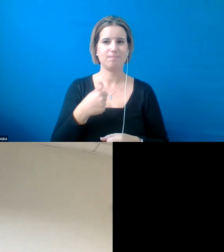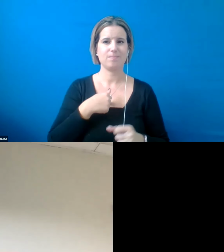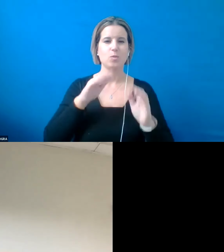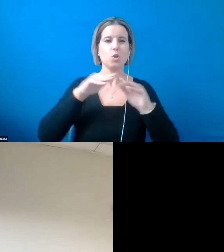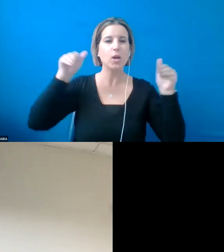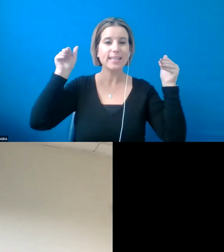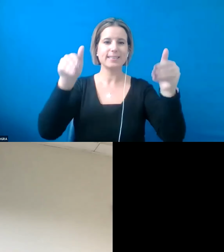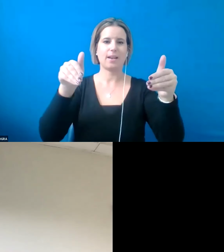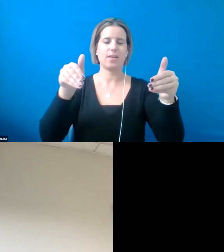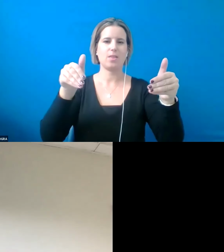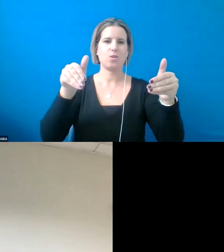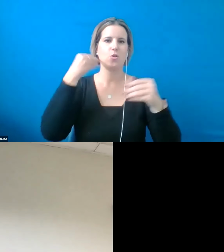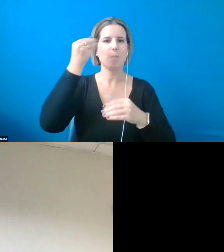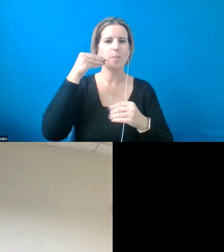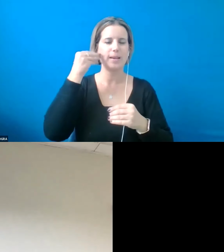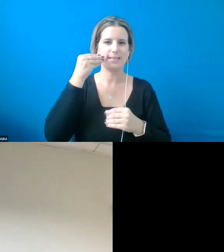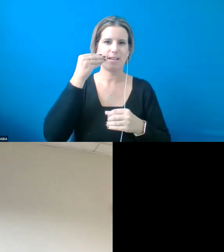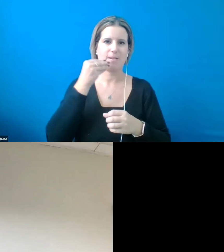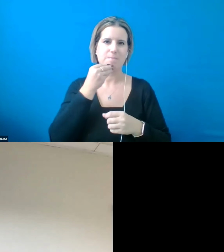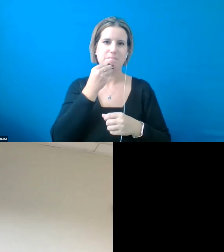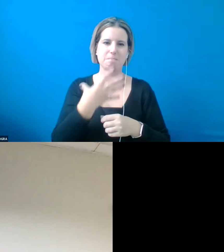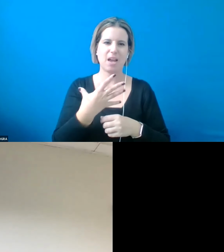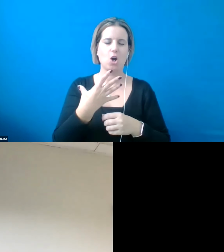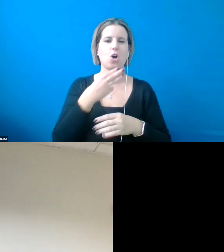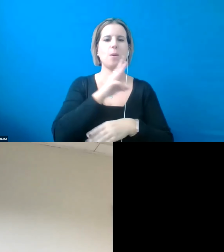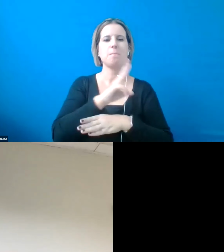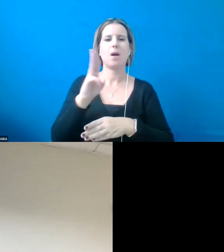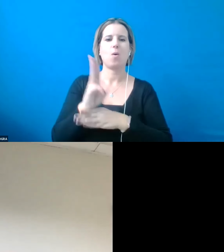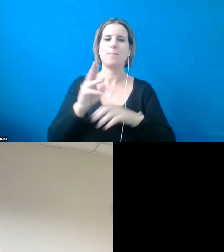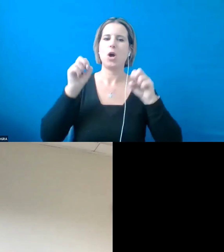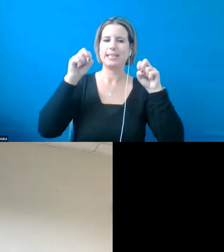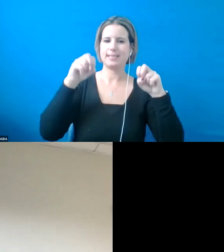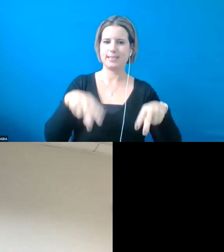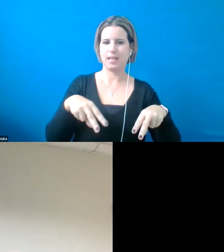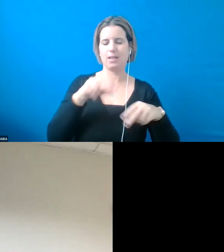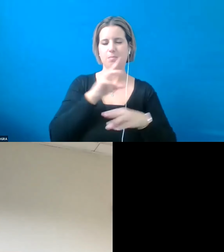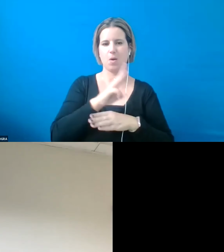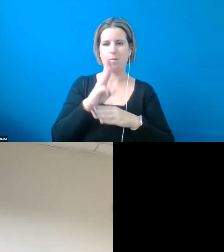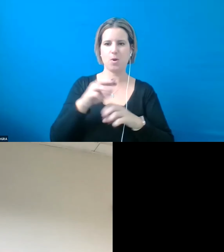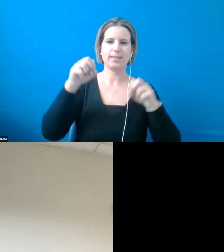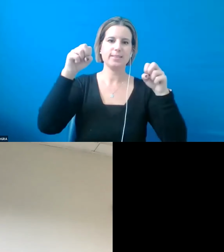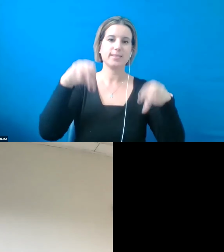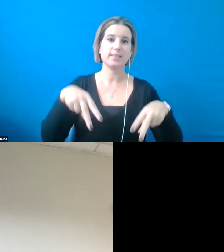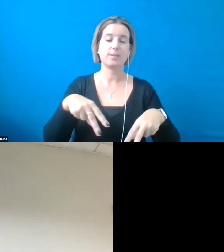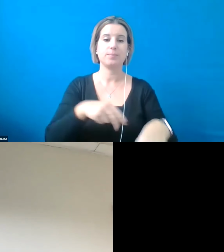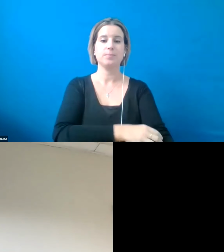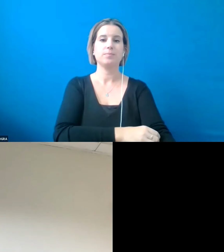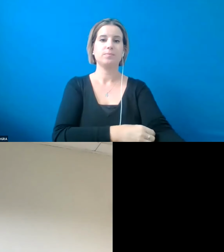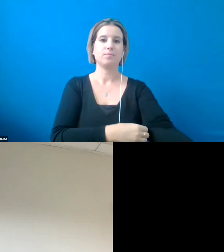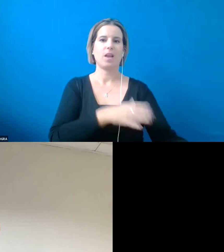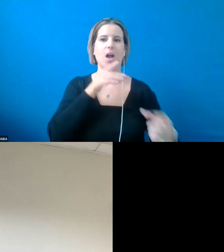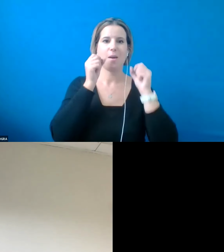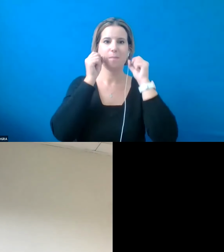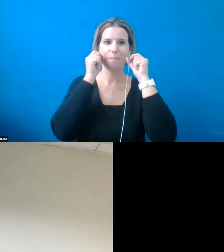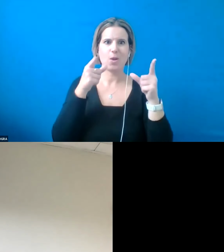pensé que era mejor el hacerlo sin una presentación en PowerPoint bueno ahora me doy cuenta que